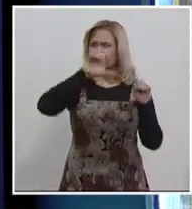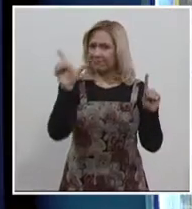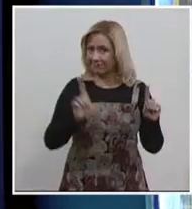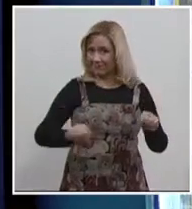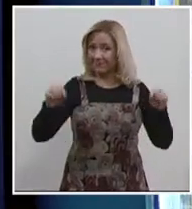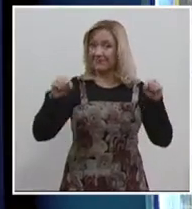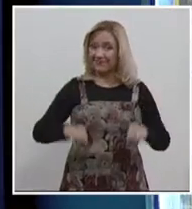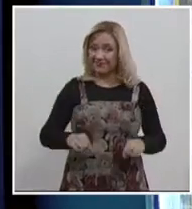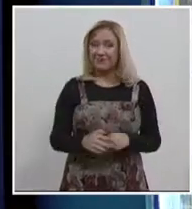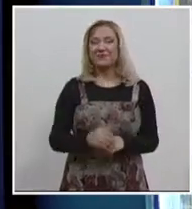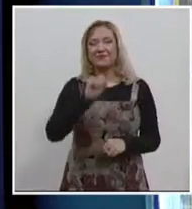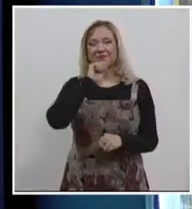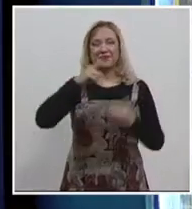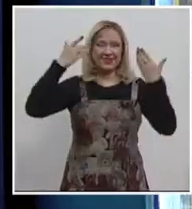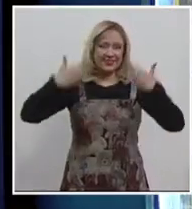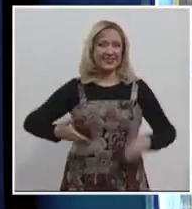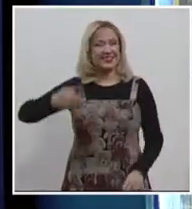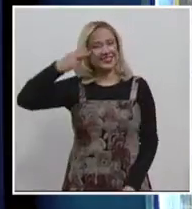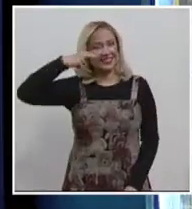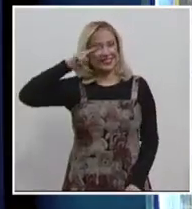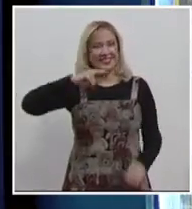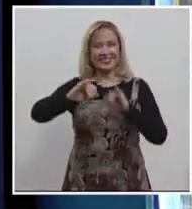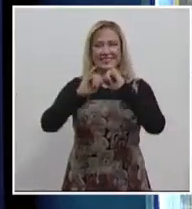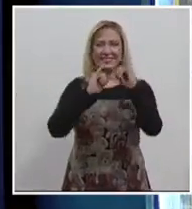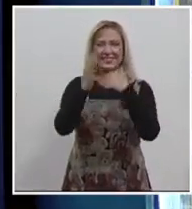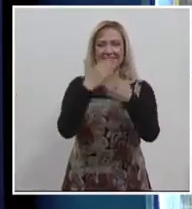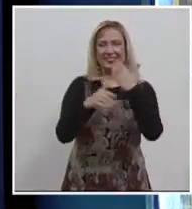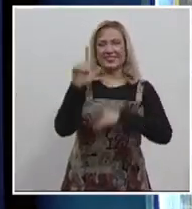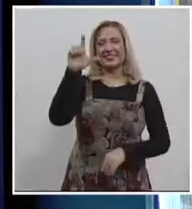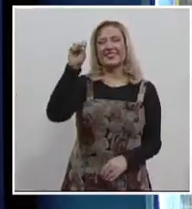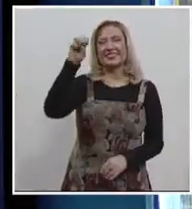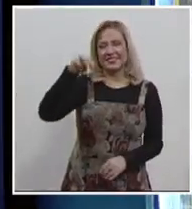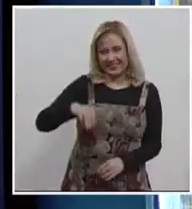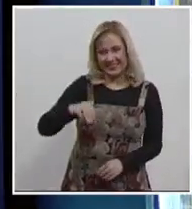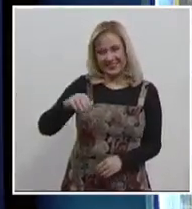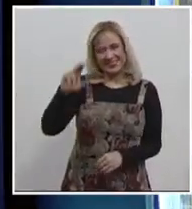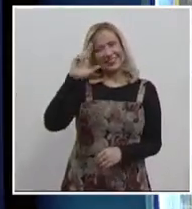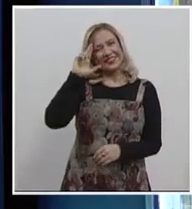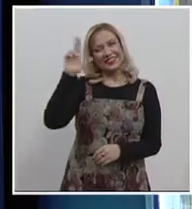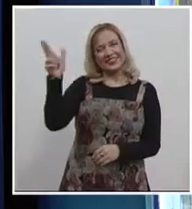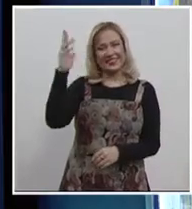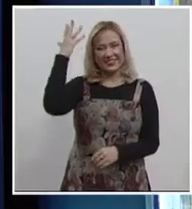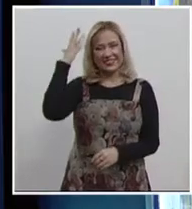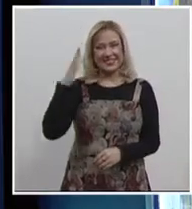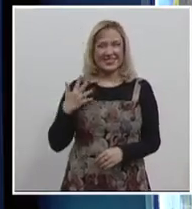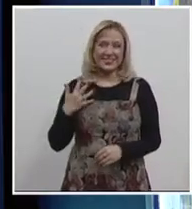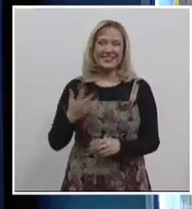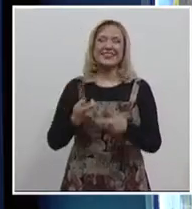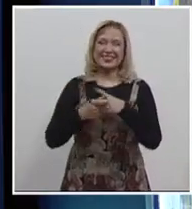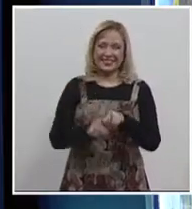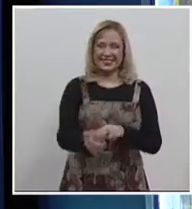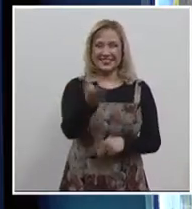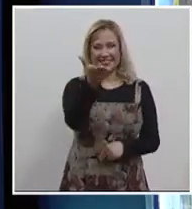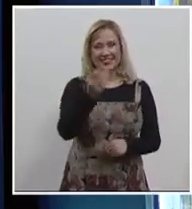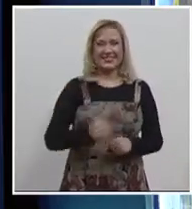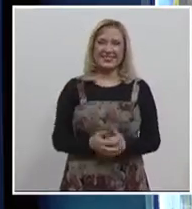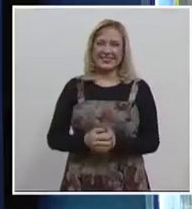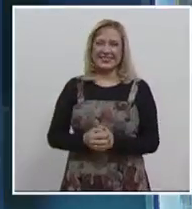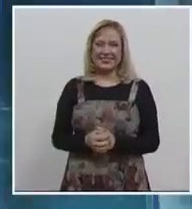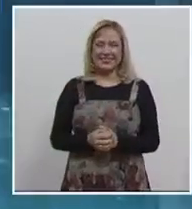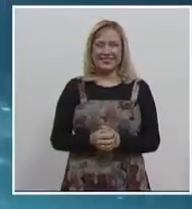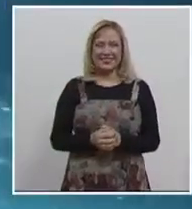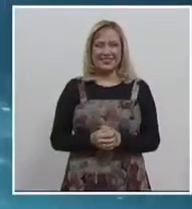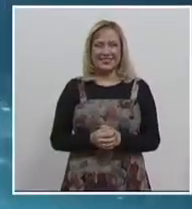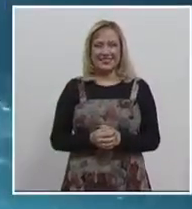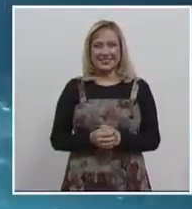Federación. Saludamos con gusto a Nidia Díaz en la interpretación en lengua de señas mexicana. Hola, Nidia. Y es así como iniciamos.